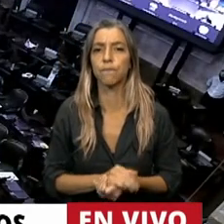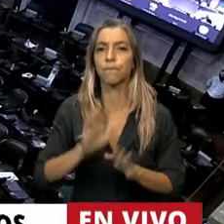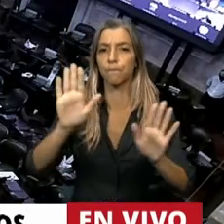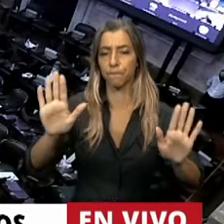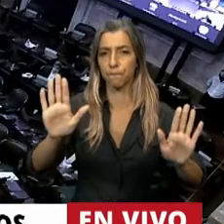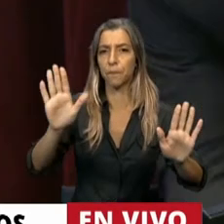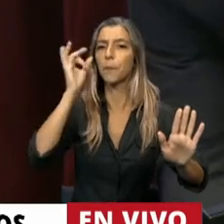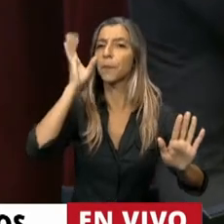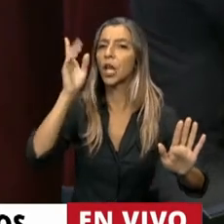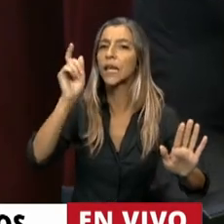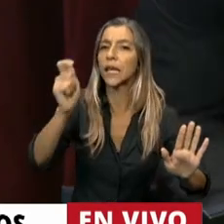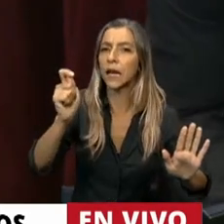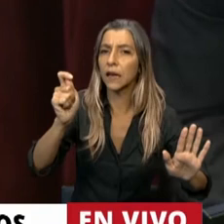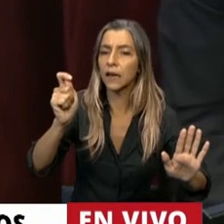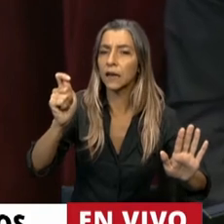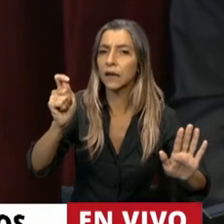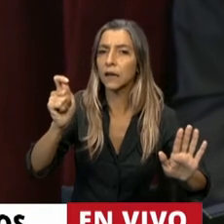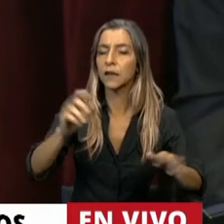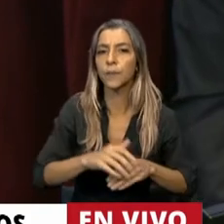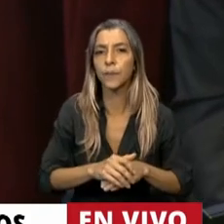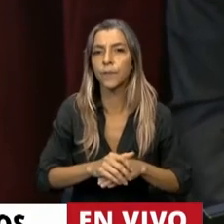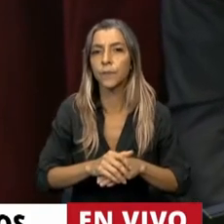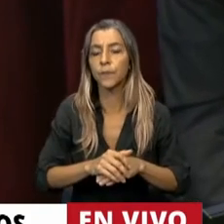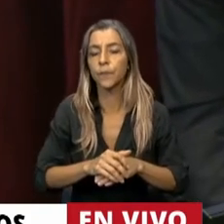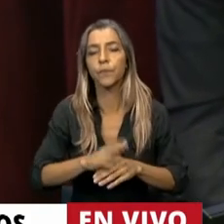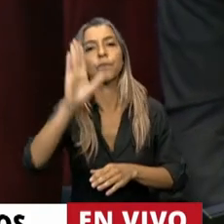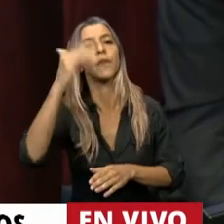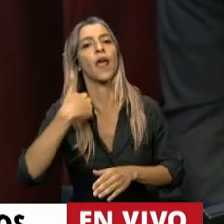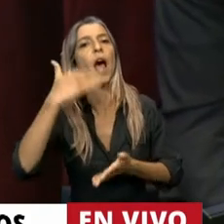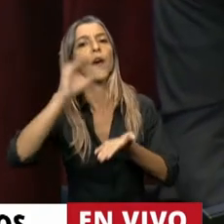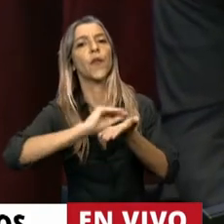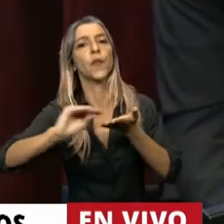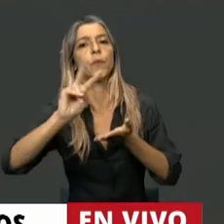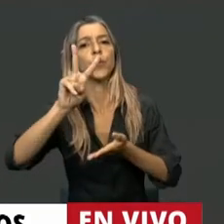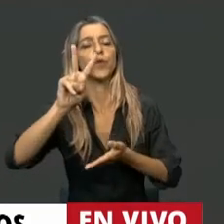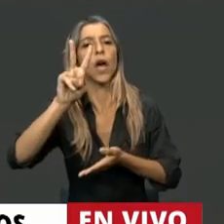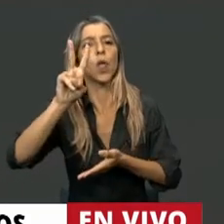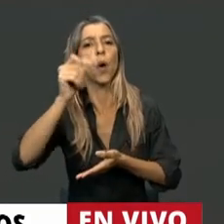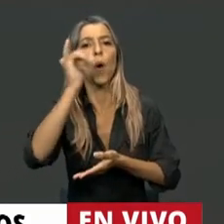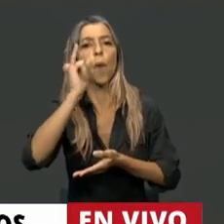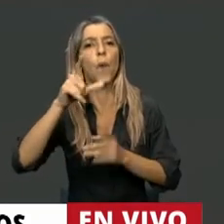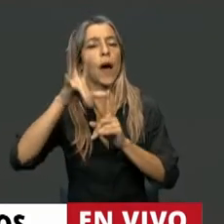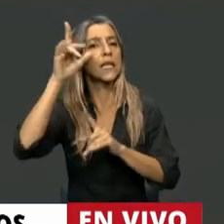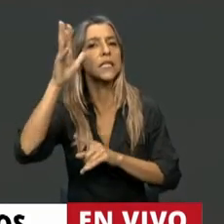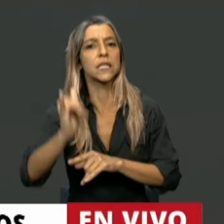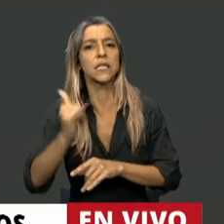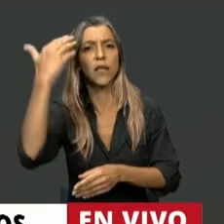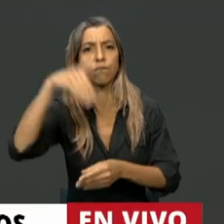discúlpeme quién es diputado más que afirmativo porque no me figura